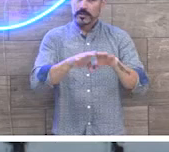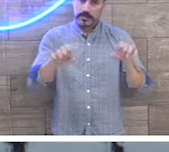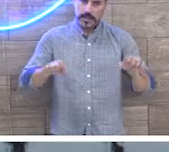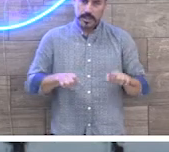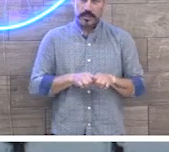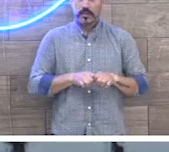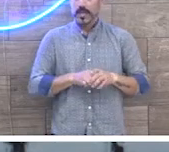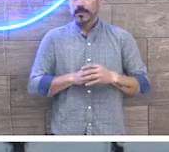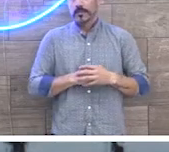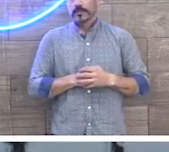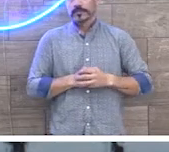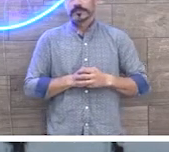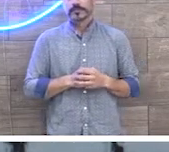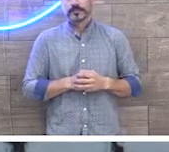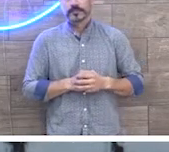el equipo de